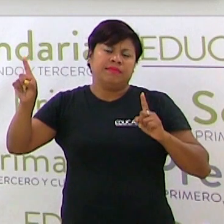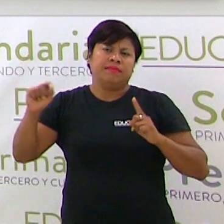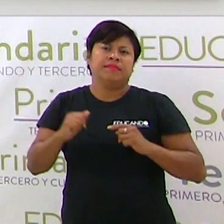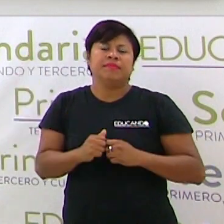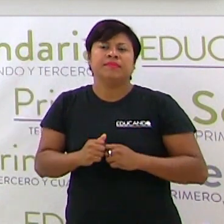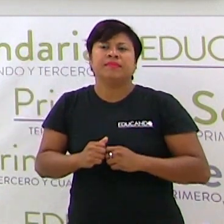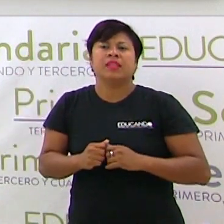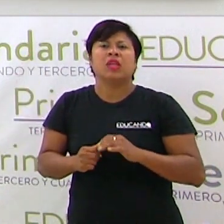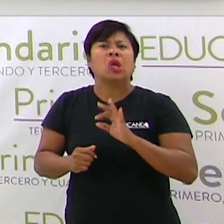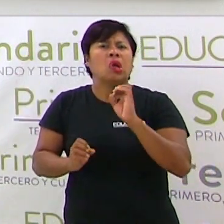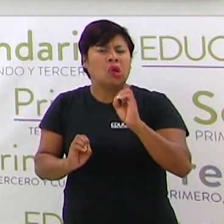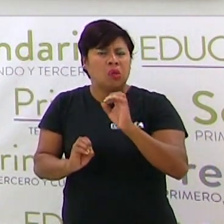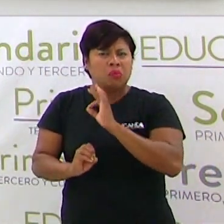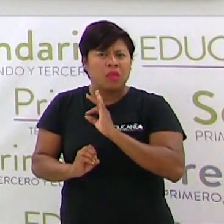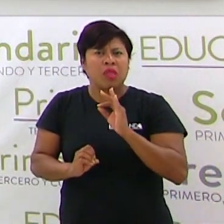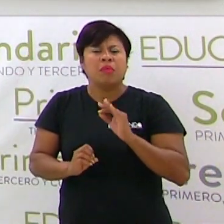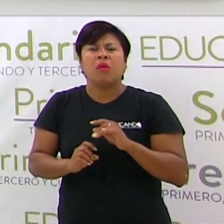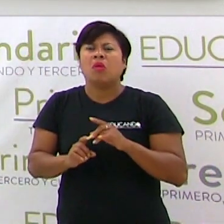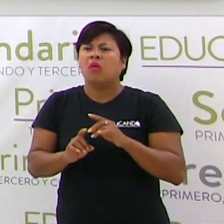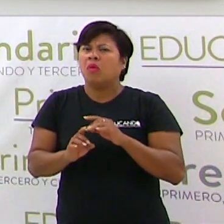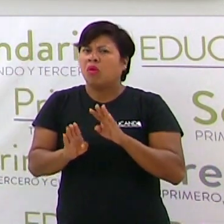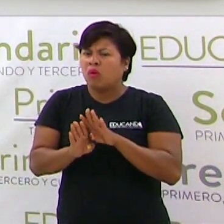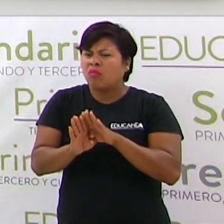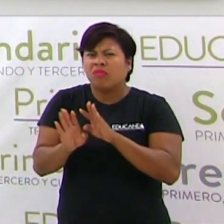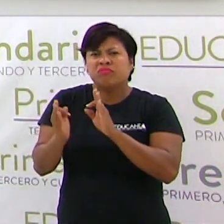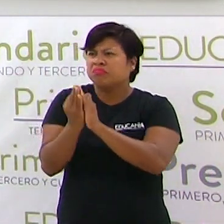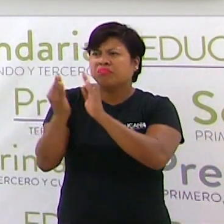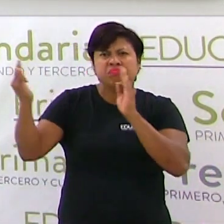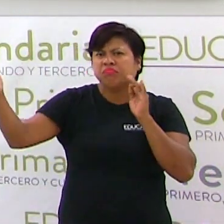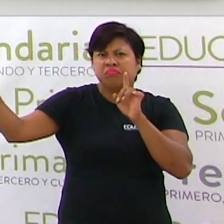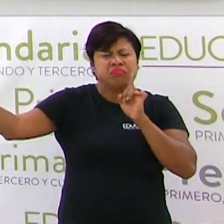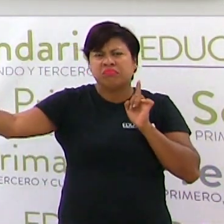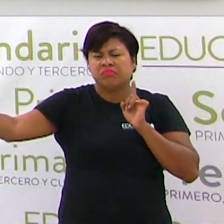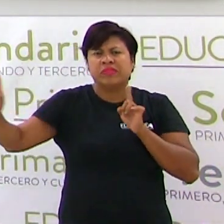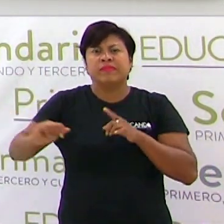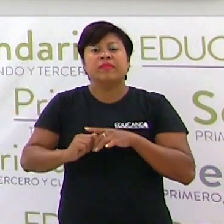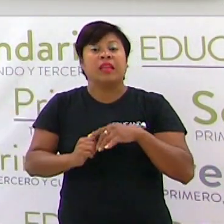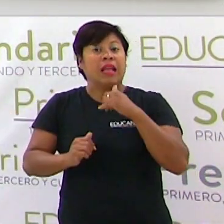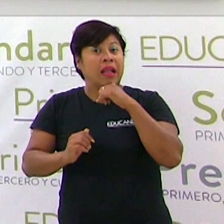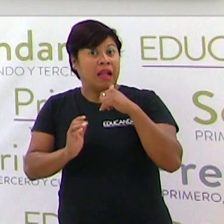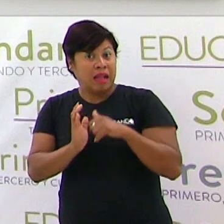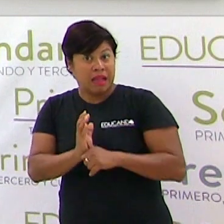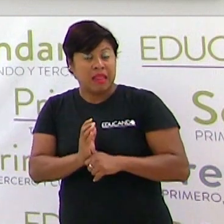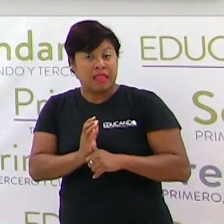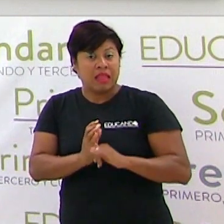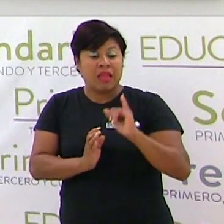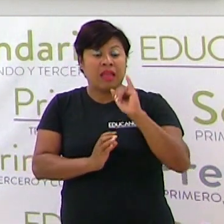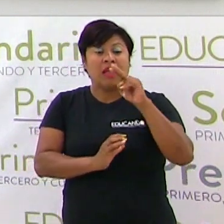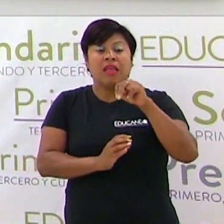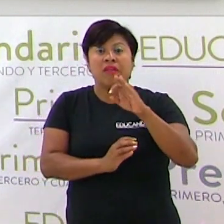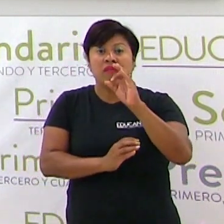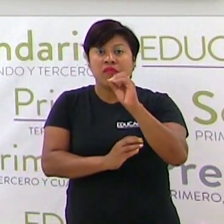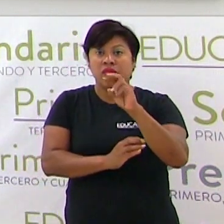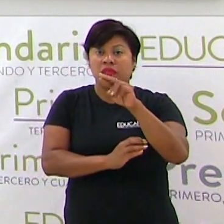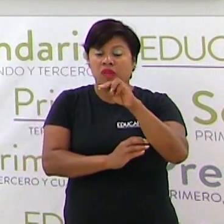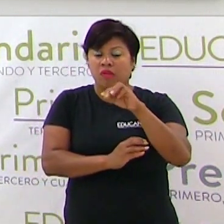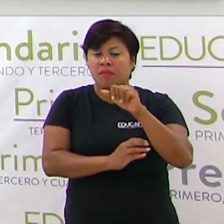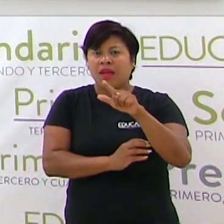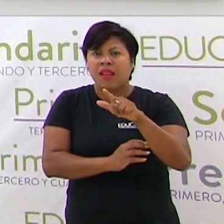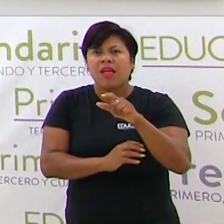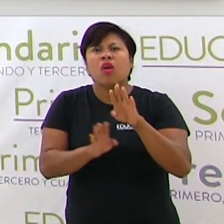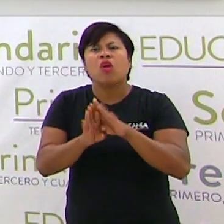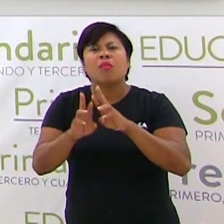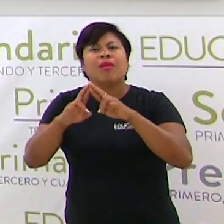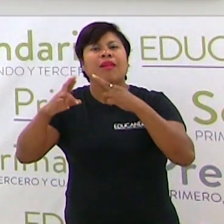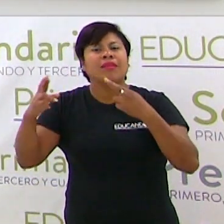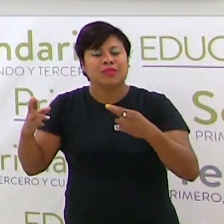o podemos decirle alejada, ¿sí? En la carta informal, ¿cómo es la relación